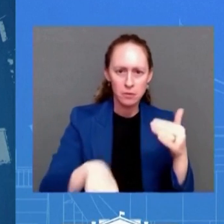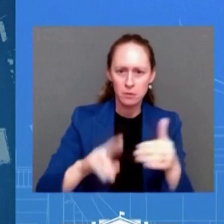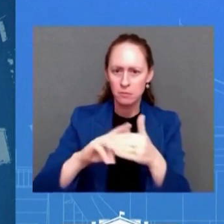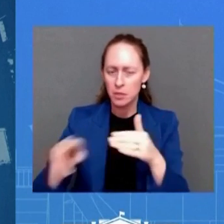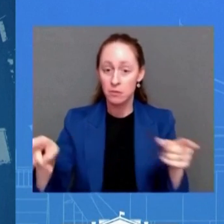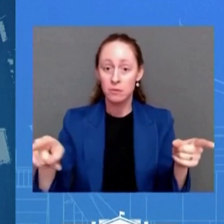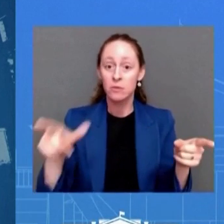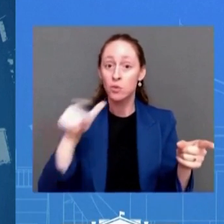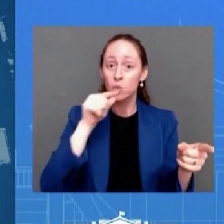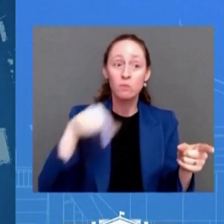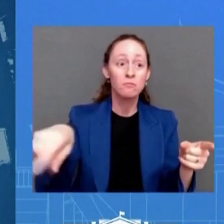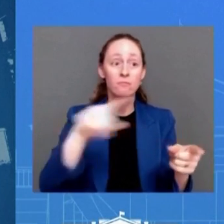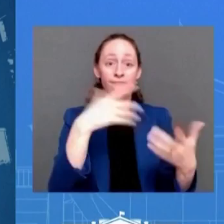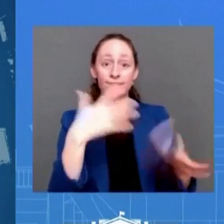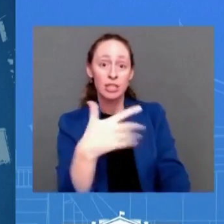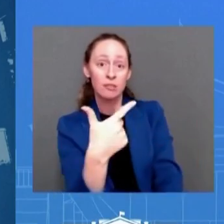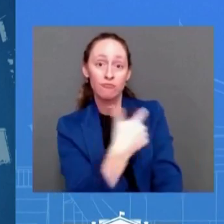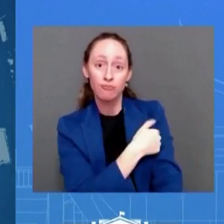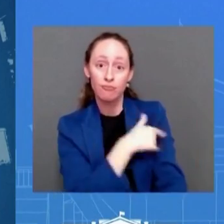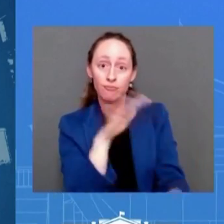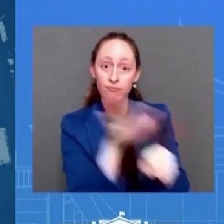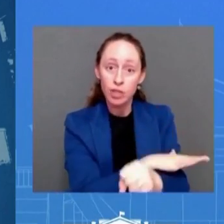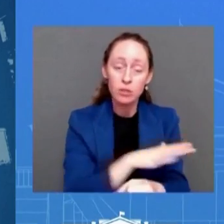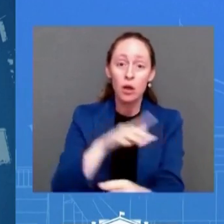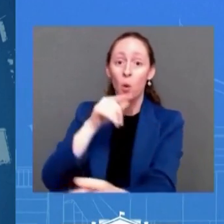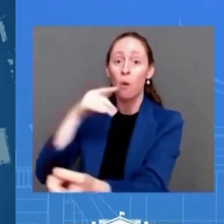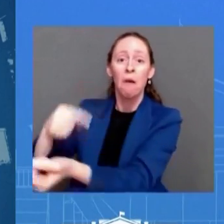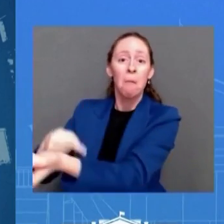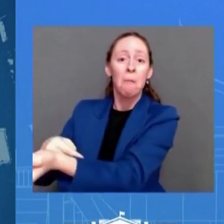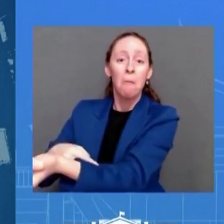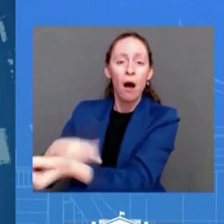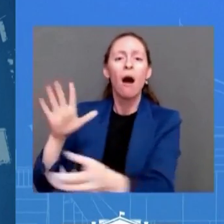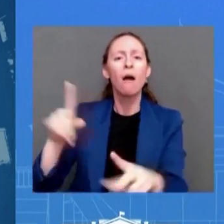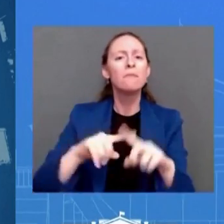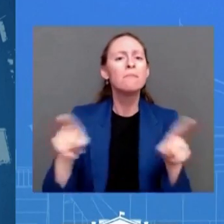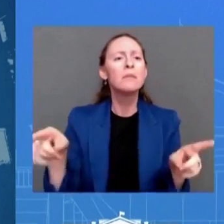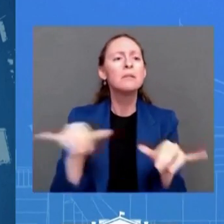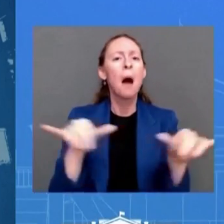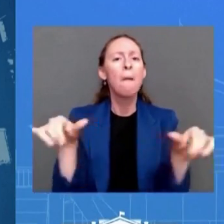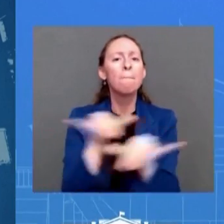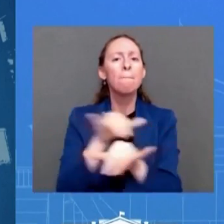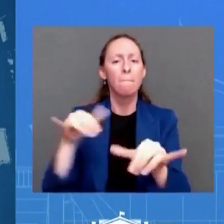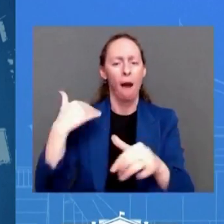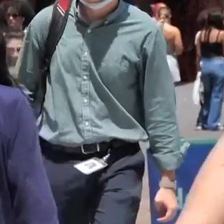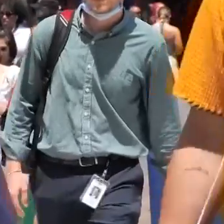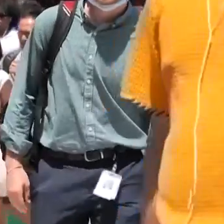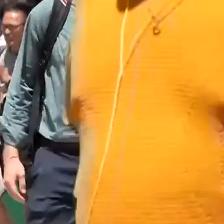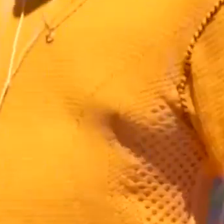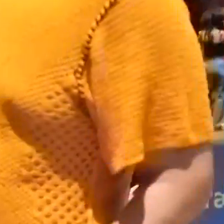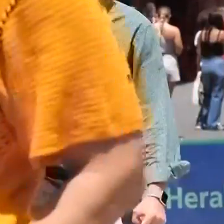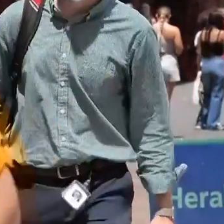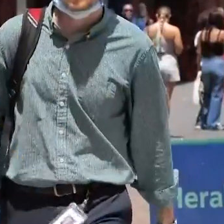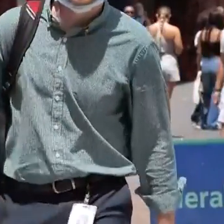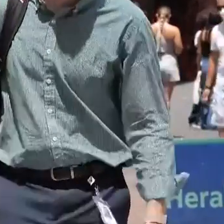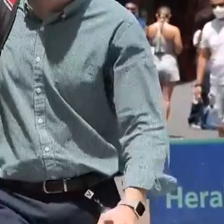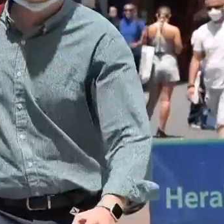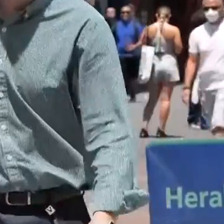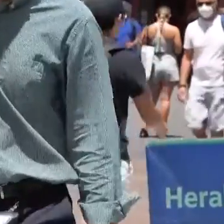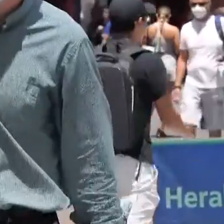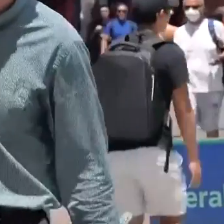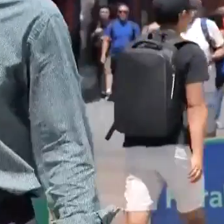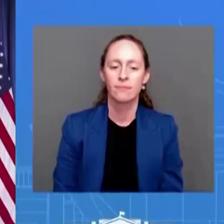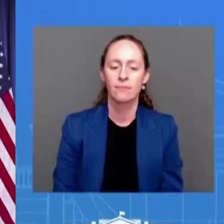a la administración subcutánea, lo que significa que los individuos de ambos grupos respondieron a la vacunación de manera similar. Protección suficiente